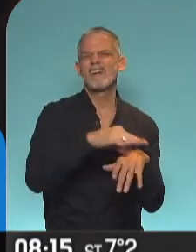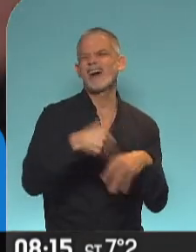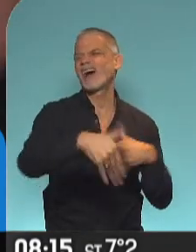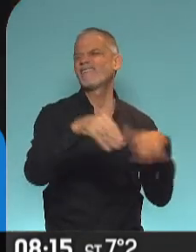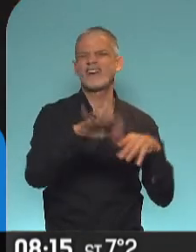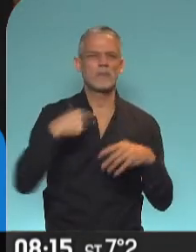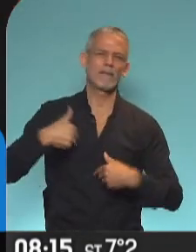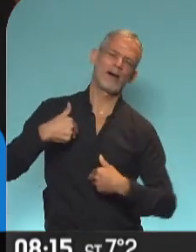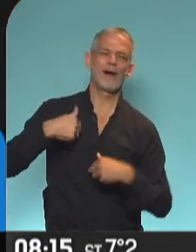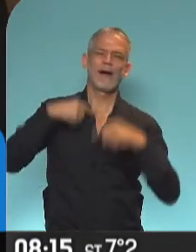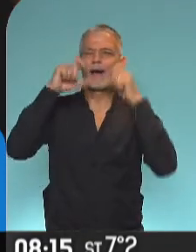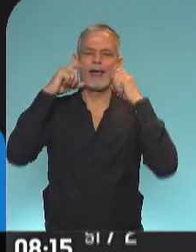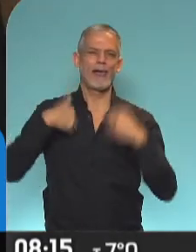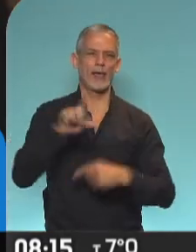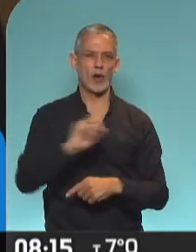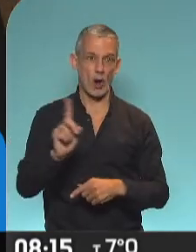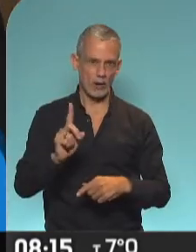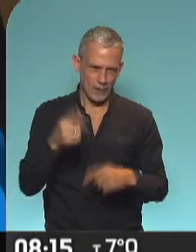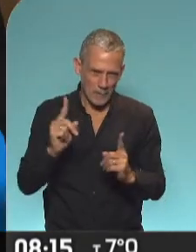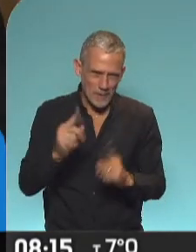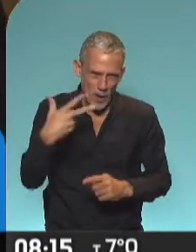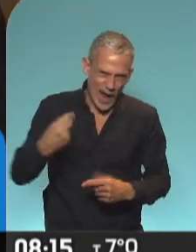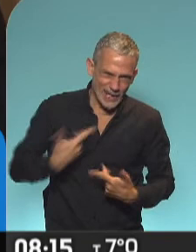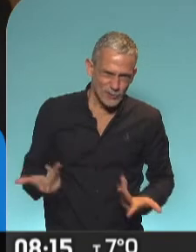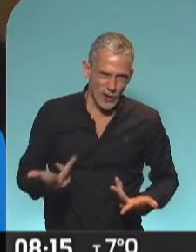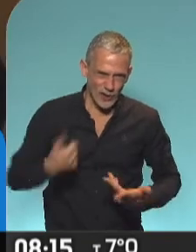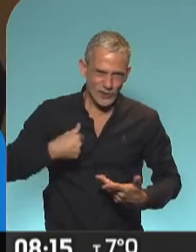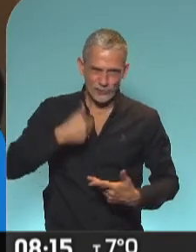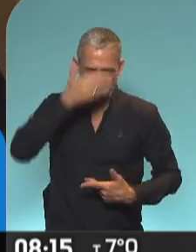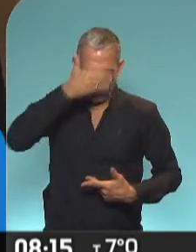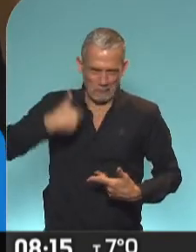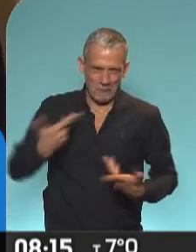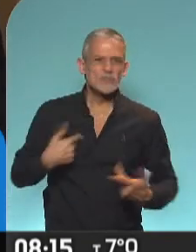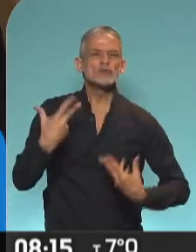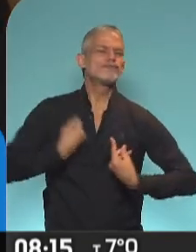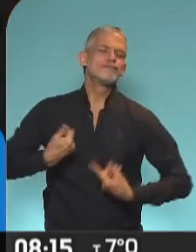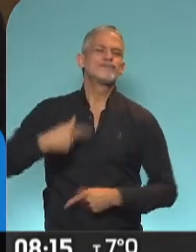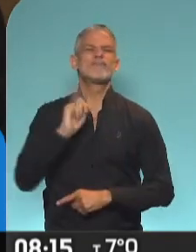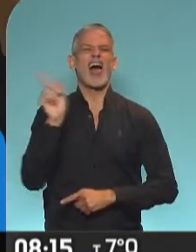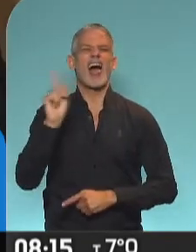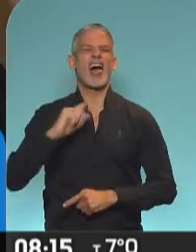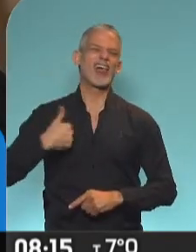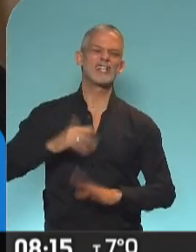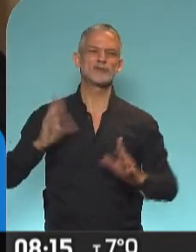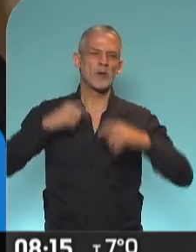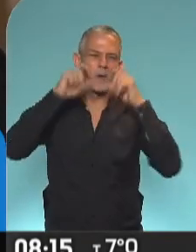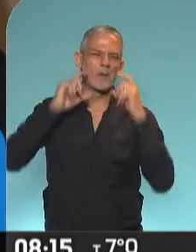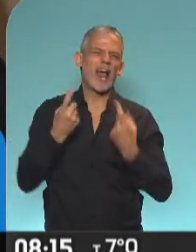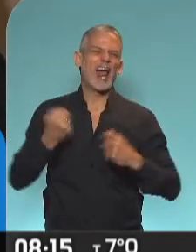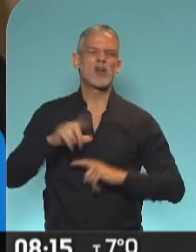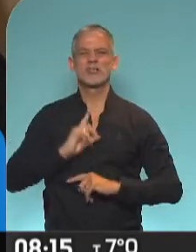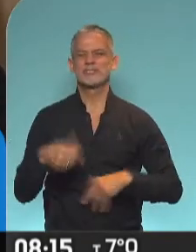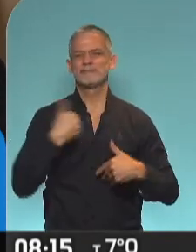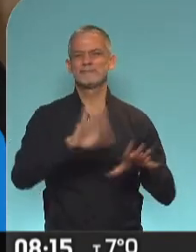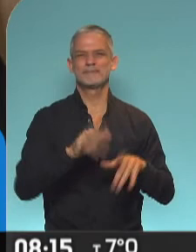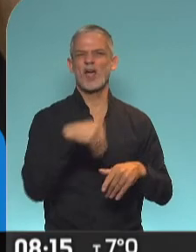esto ratifica la negación porque es sentirme identificado con la población que no se va a enfermar y que por lo tanto no tiene que usar el barbijo.